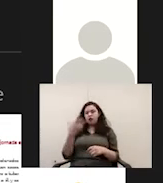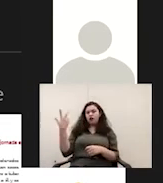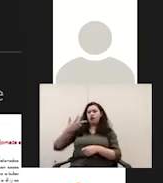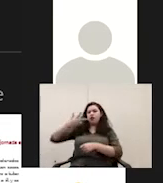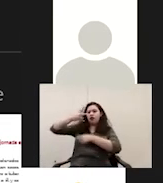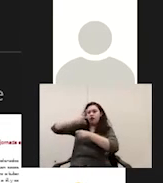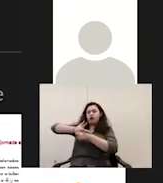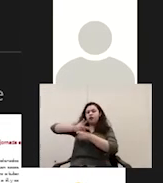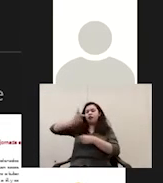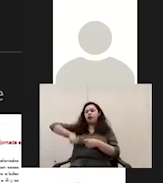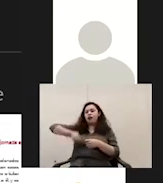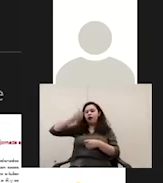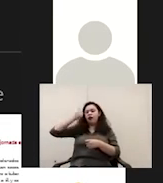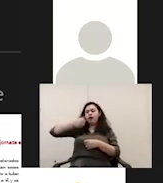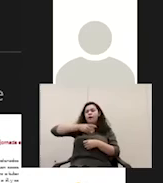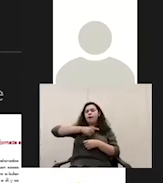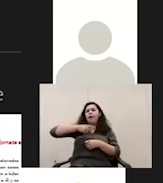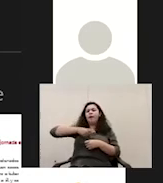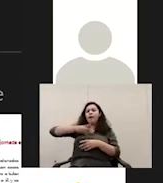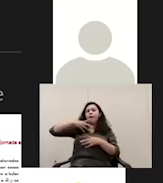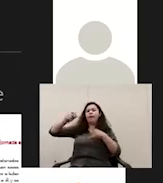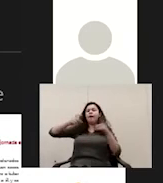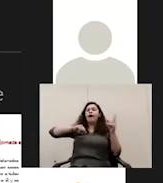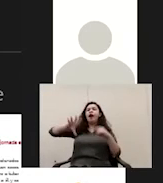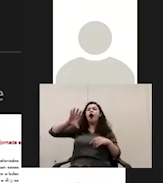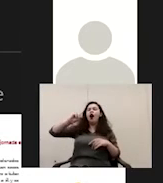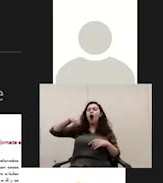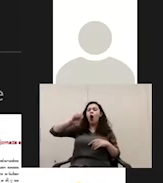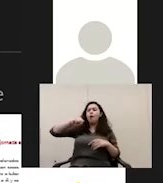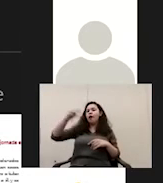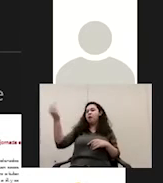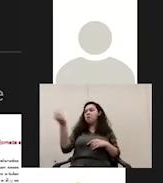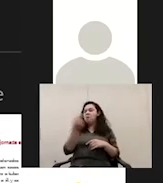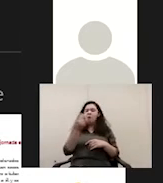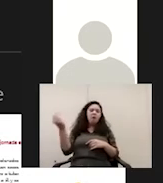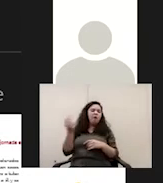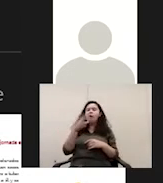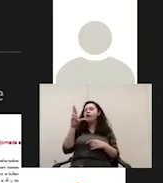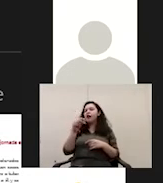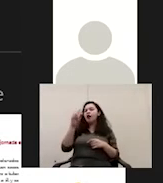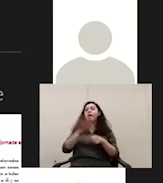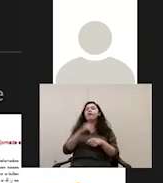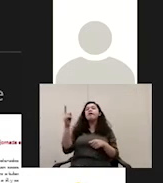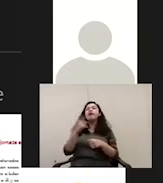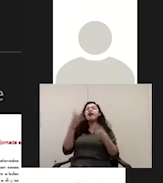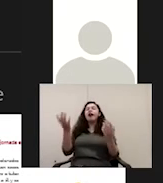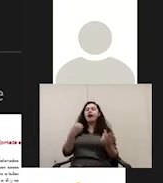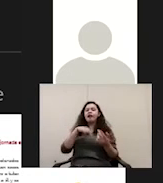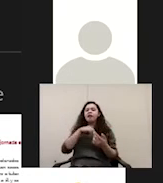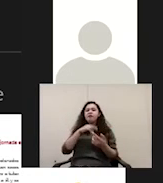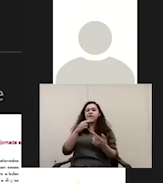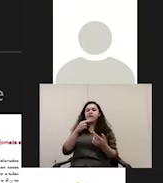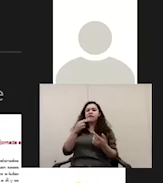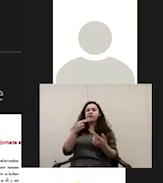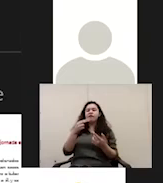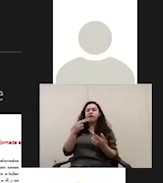primer momento empezaron a salir y la OMS dijo que no era necesario eso porque te ponía más susceptible y había